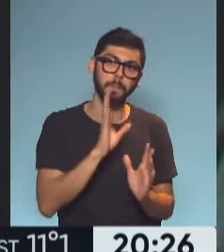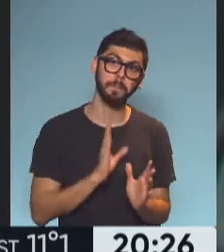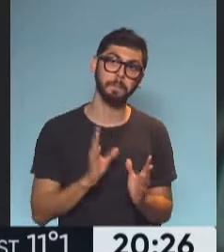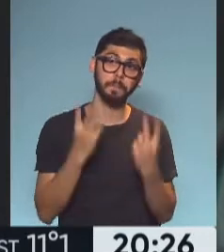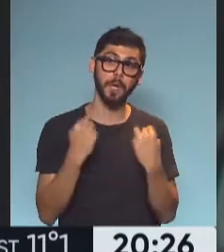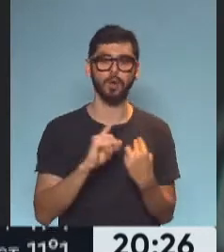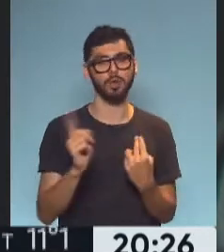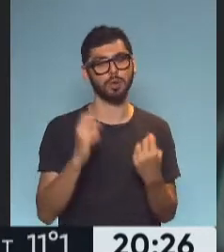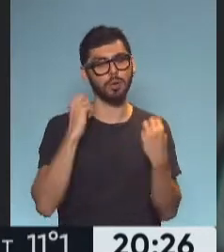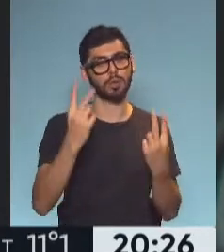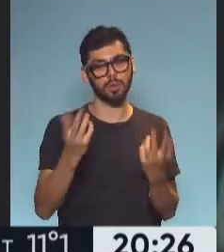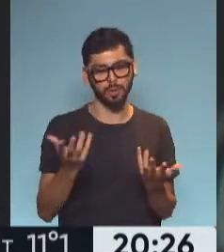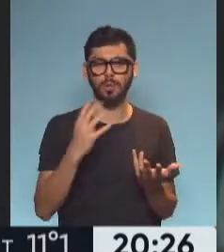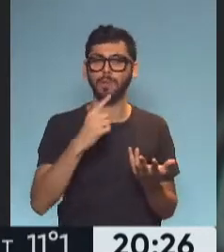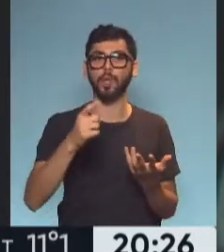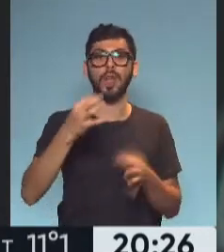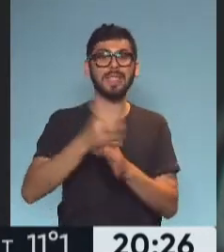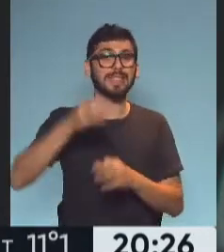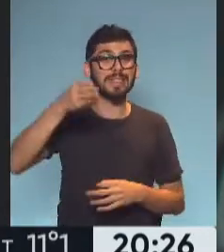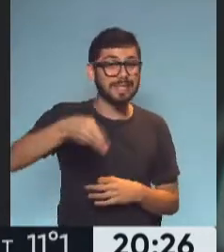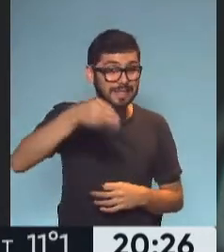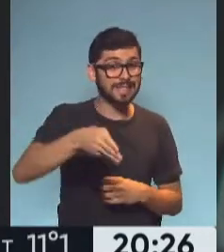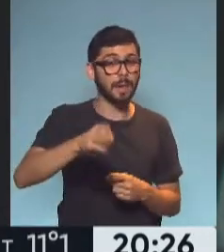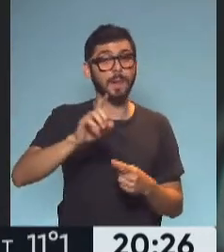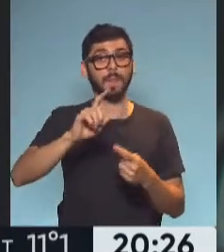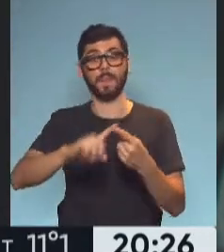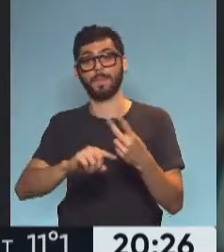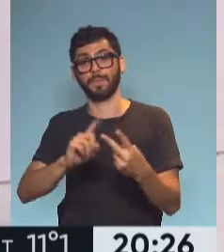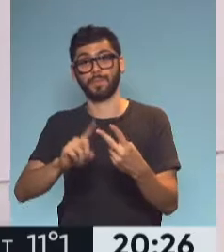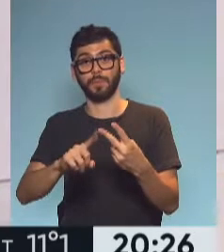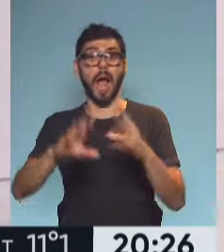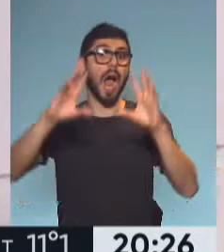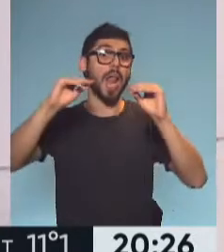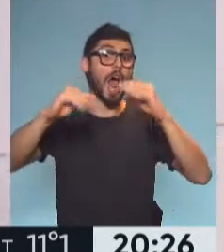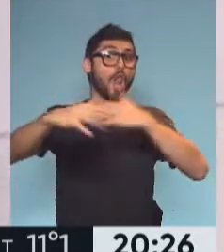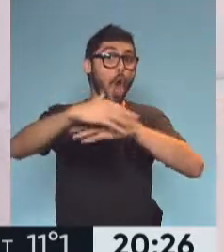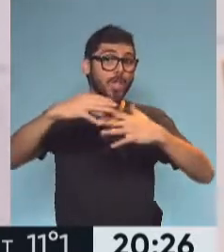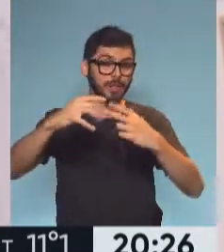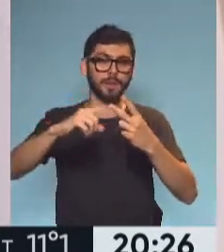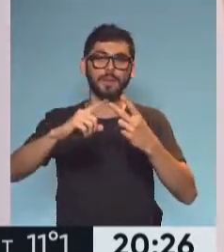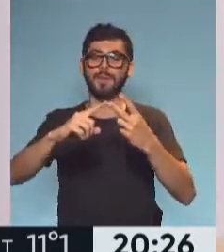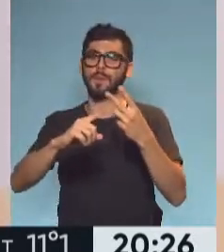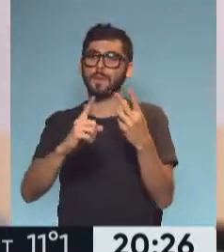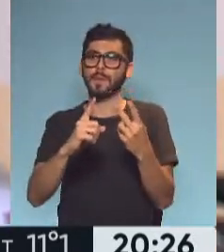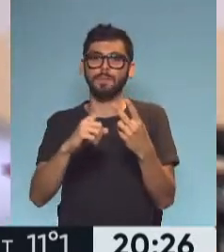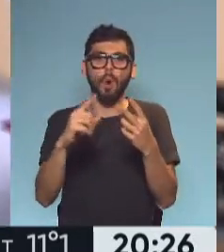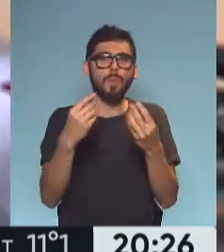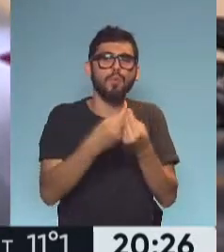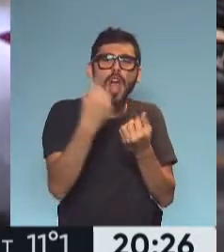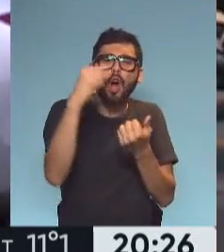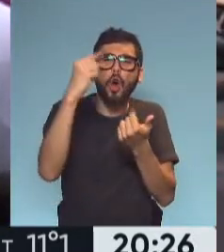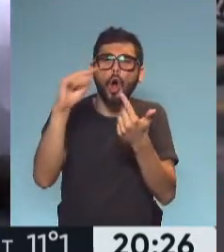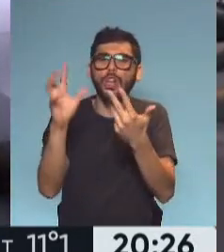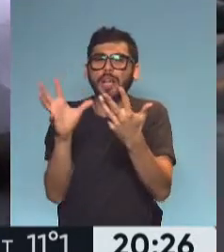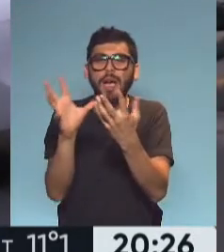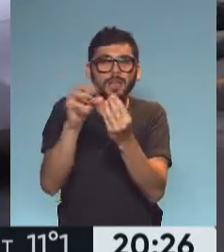esta situación, que tiene que ver con la presencialidad en las escuelas, por otra parte, la nocturnidad también. Son varios factores que confluyen para analizar lo